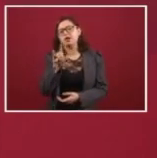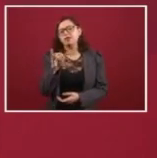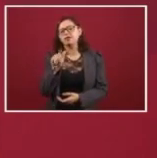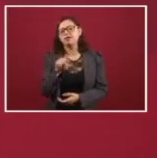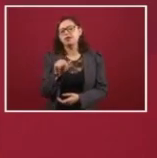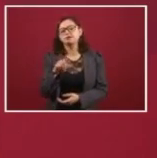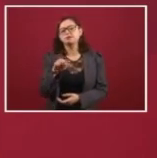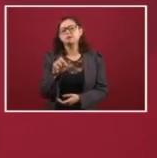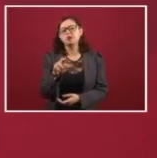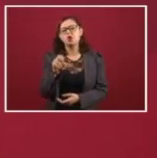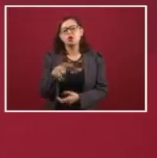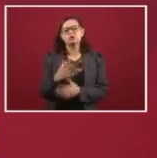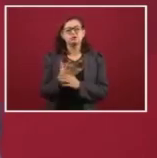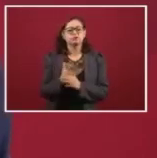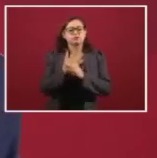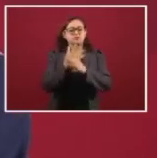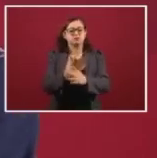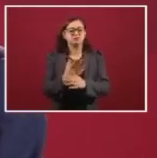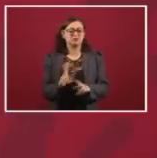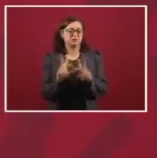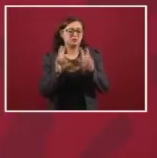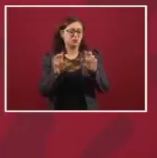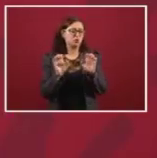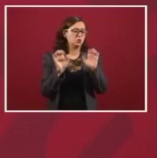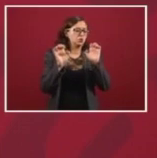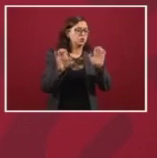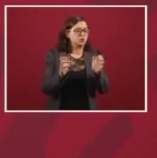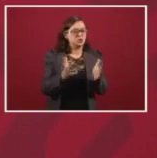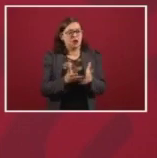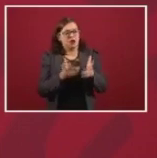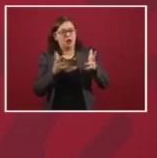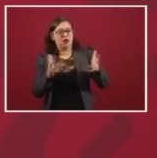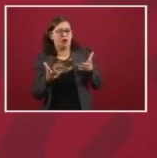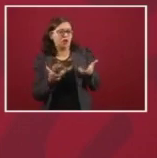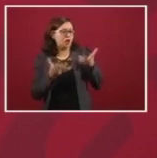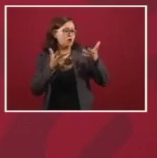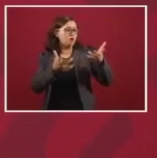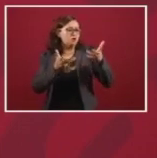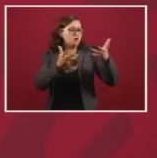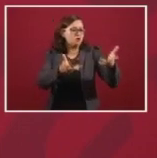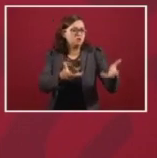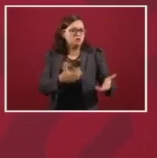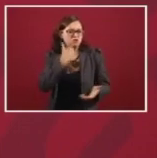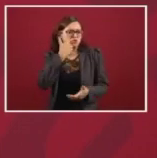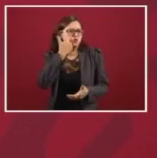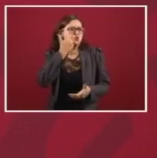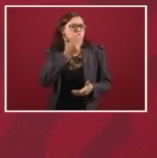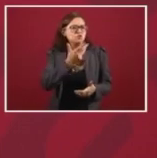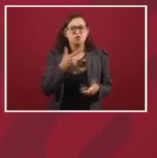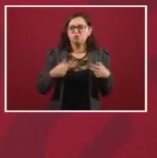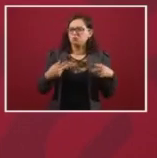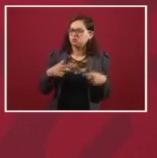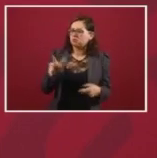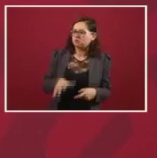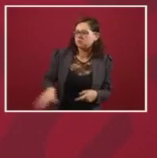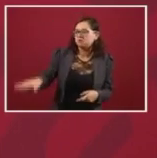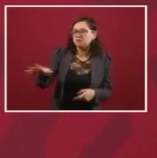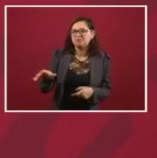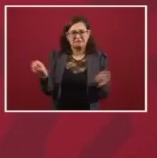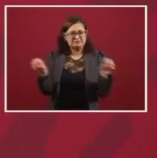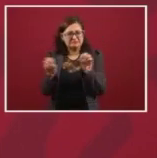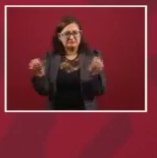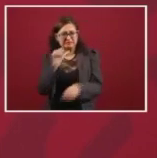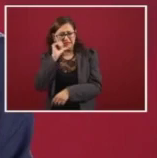mientras existan quienes carecen hasta de lo más indispensable.